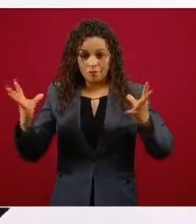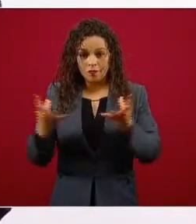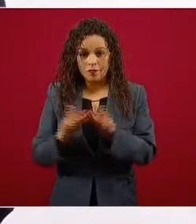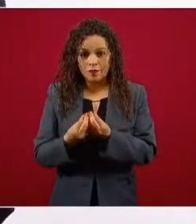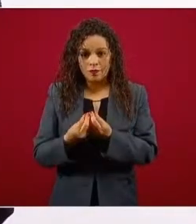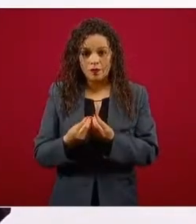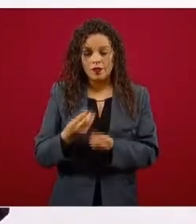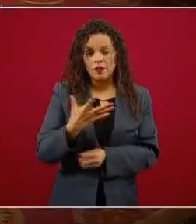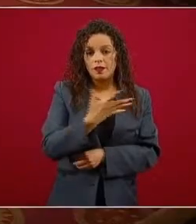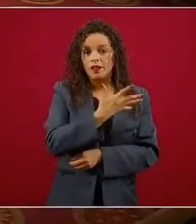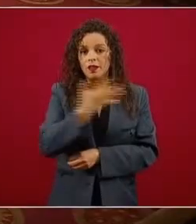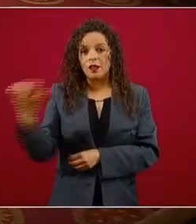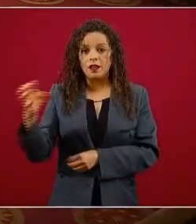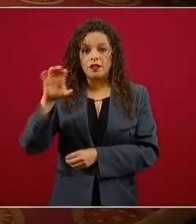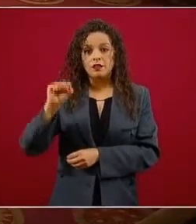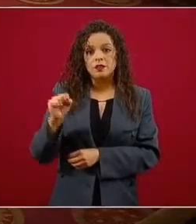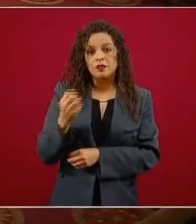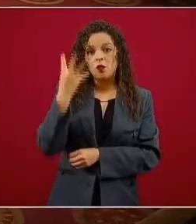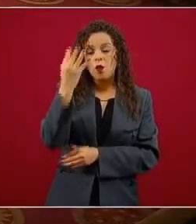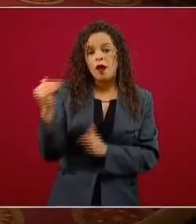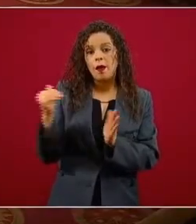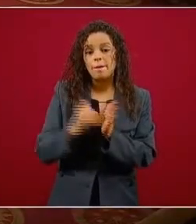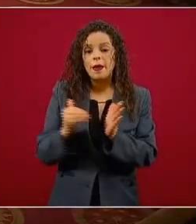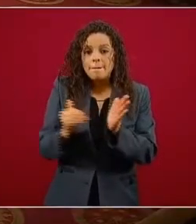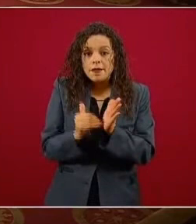564 mil millones de pesos,